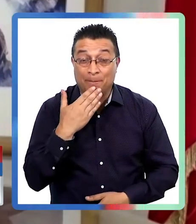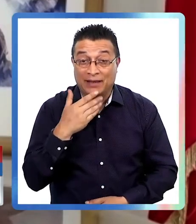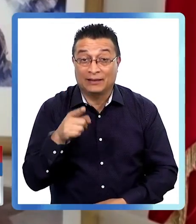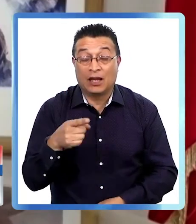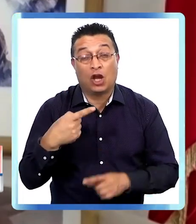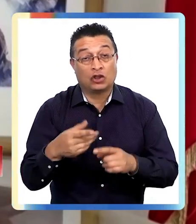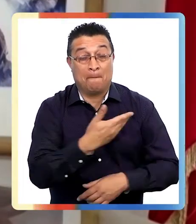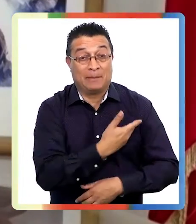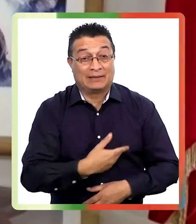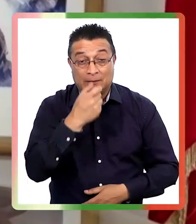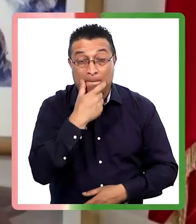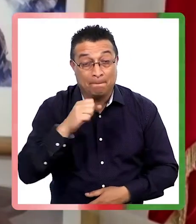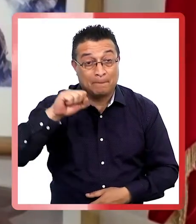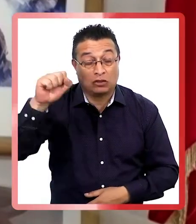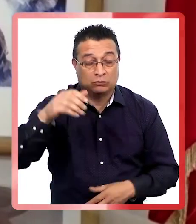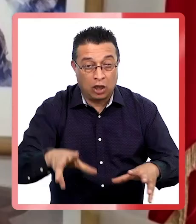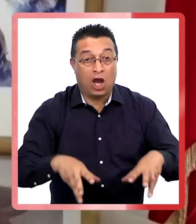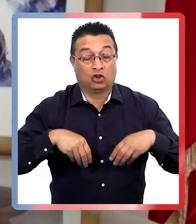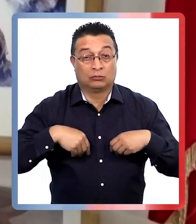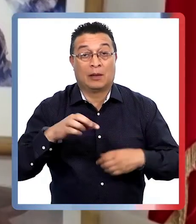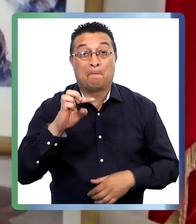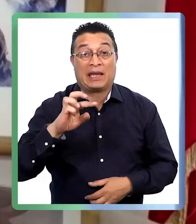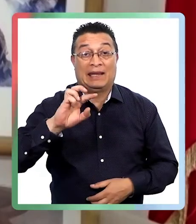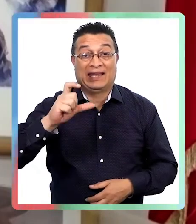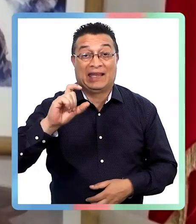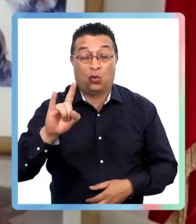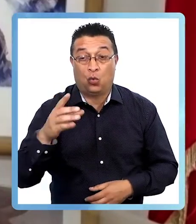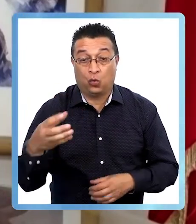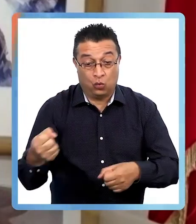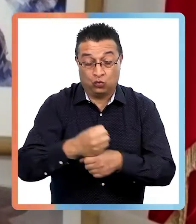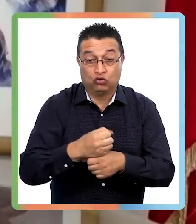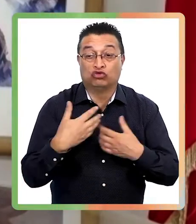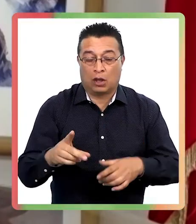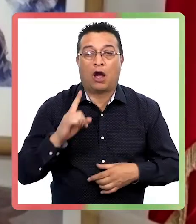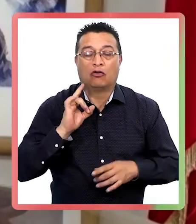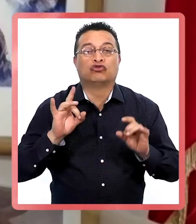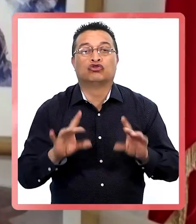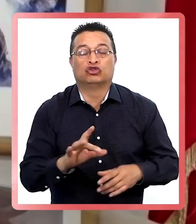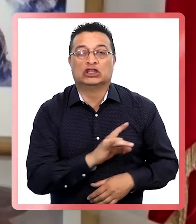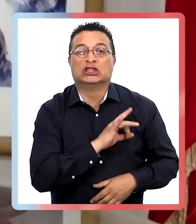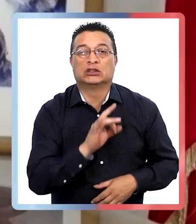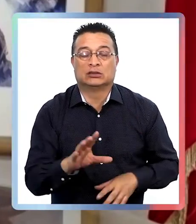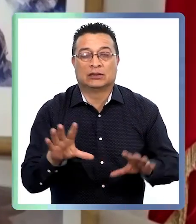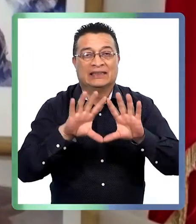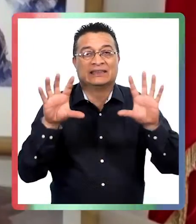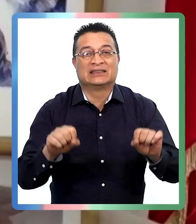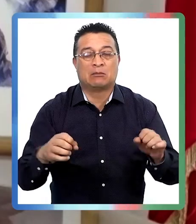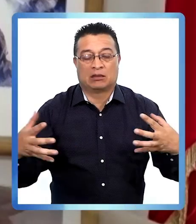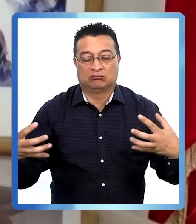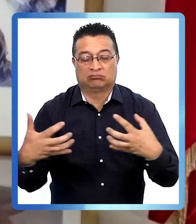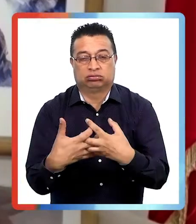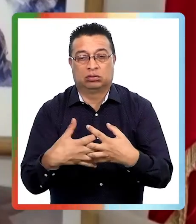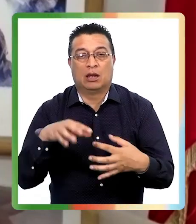hecho de que el presidente Boric asuma ya con una pensión garantizada universal va consolidando en Chile, a mi gusto, un sistema